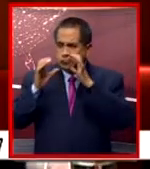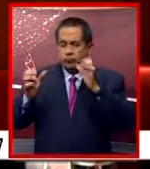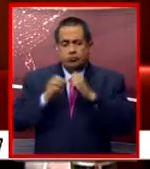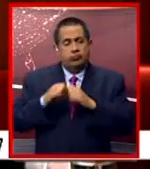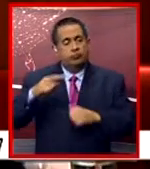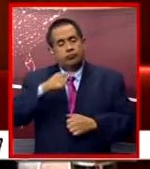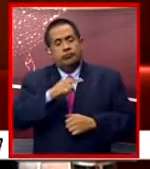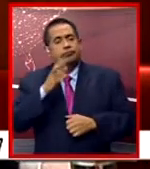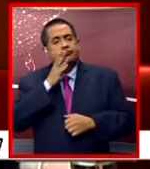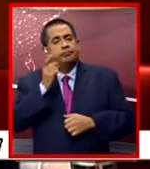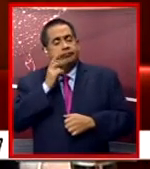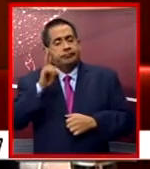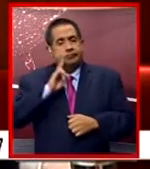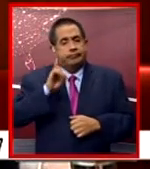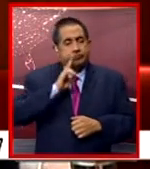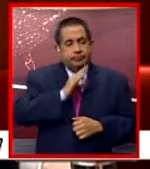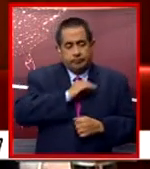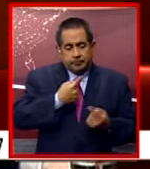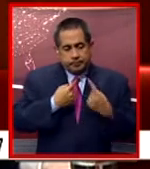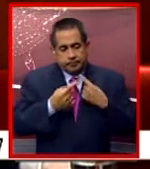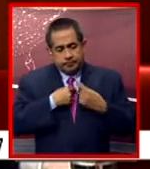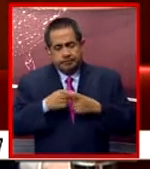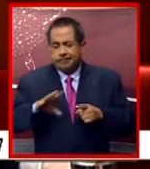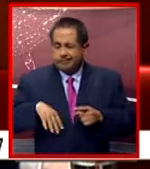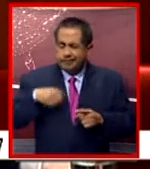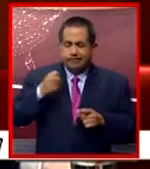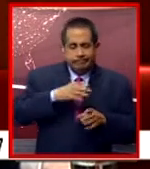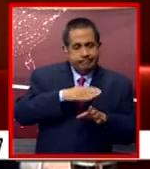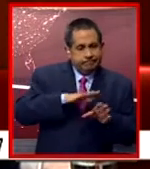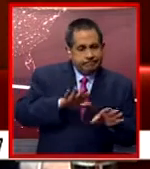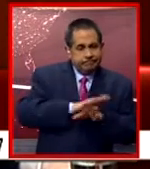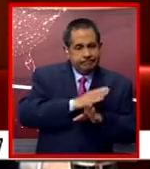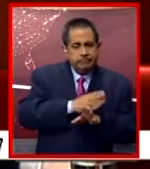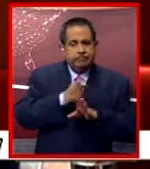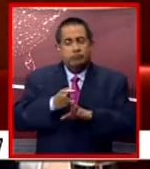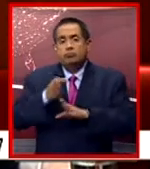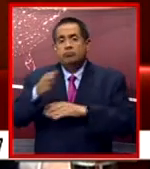la Cámara de Diputados que se hagan los esfuerzos de reconducción en el